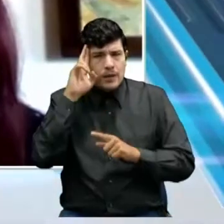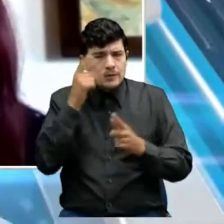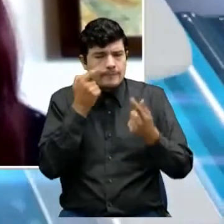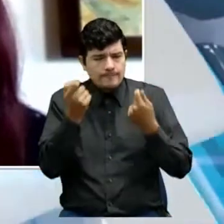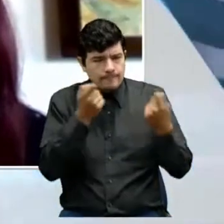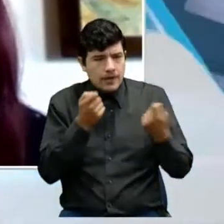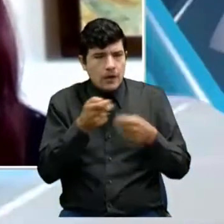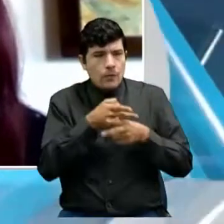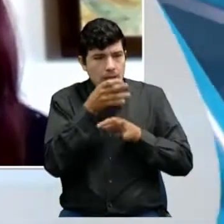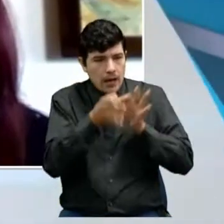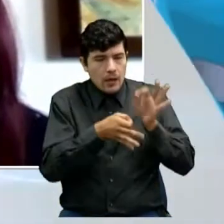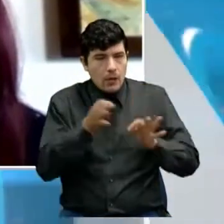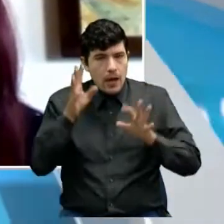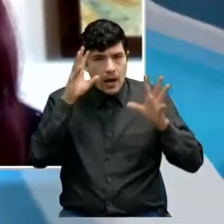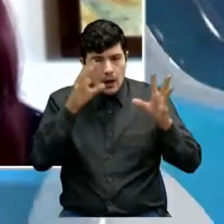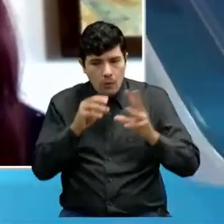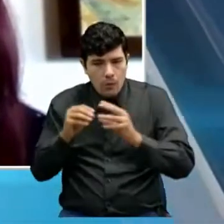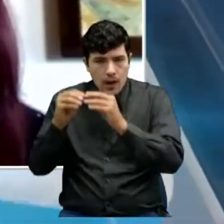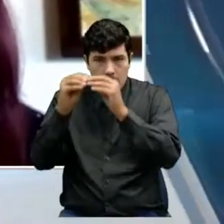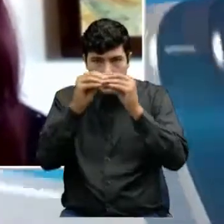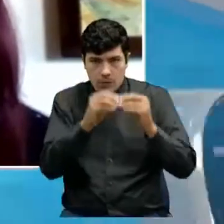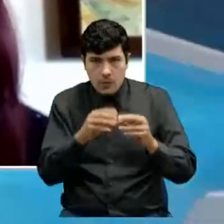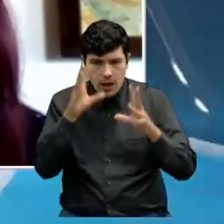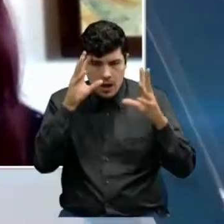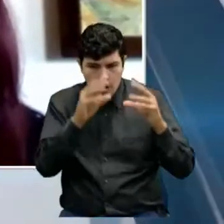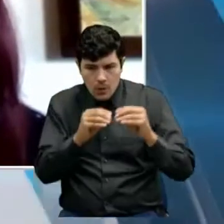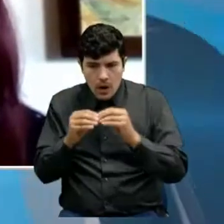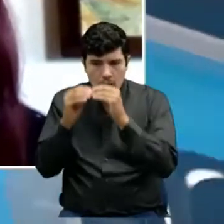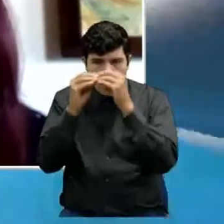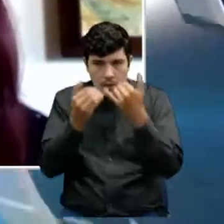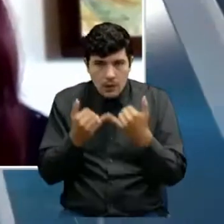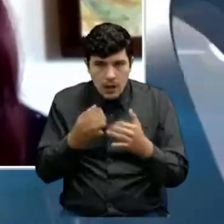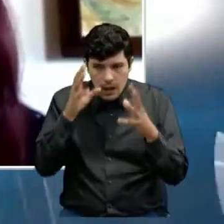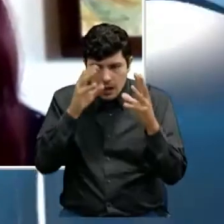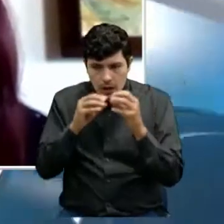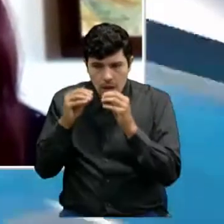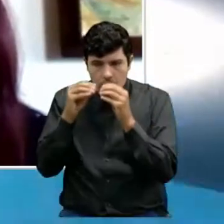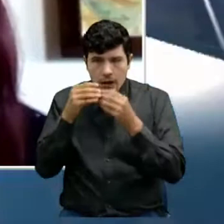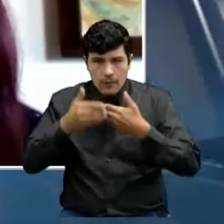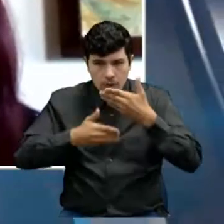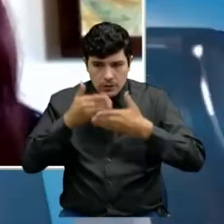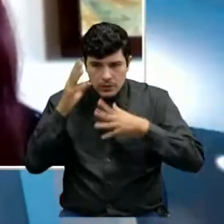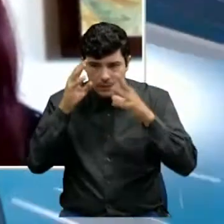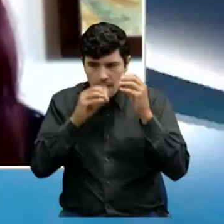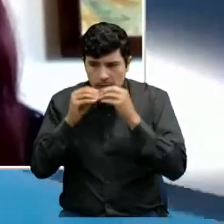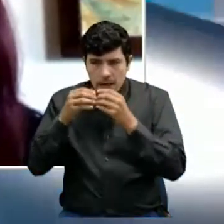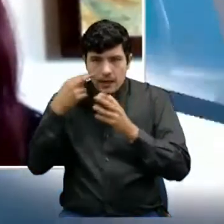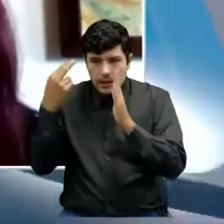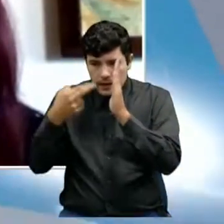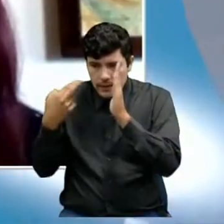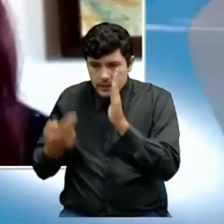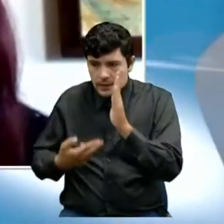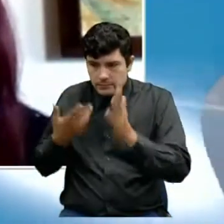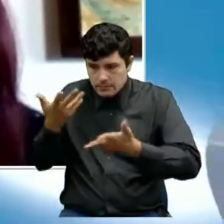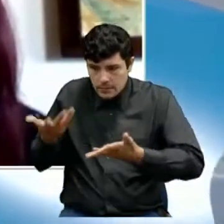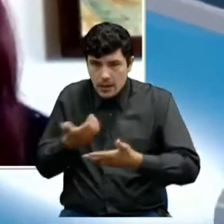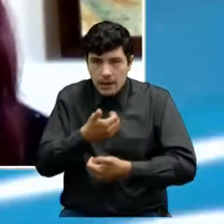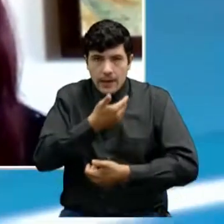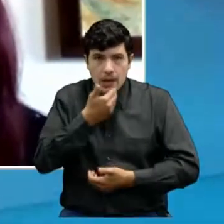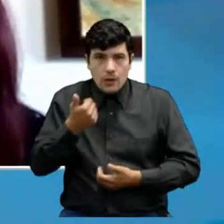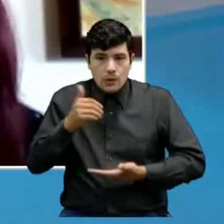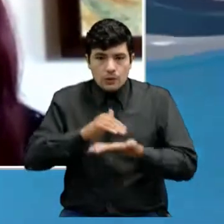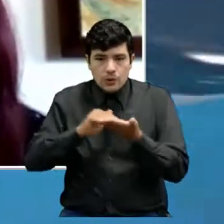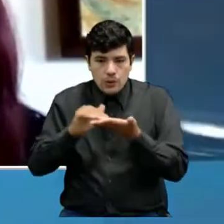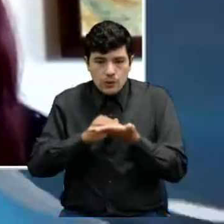nos pongamos de acuerdo, que lleguemos a un convenio de mutuo acuerdo y miremos cuál es la mejor